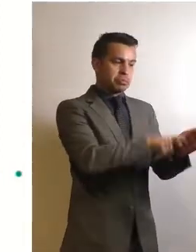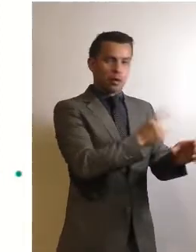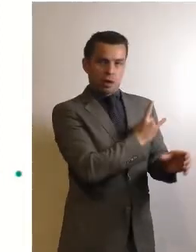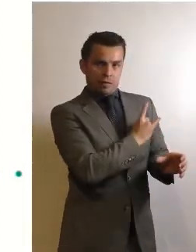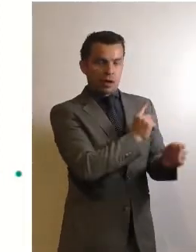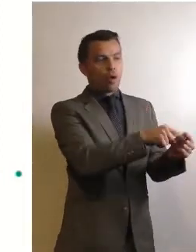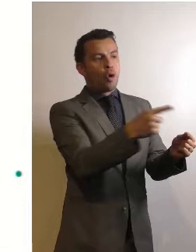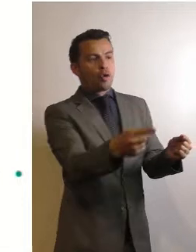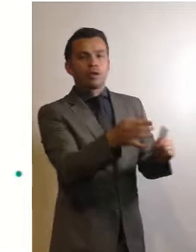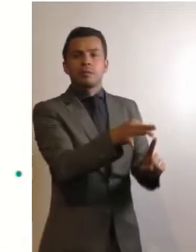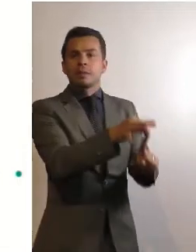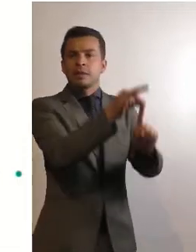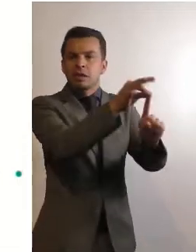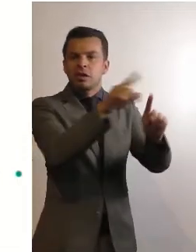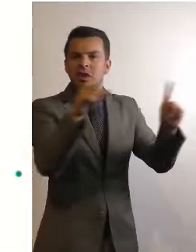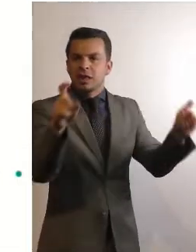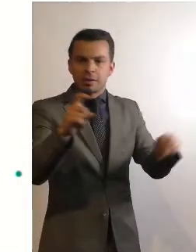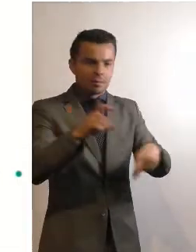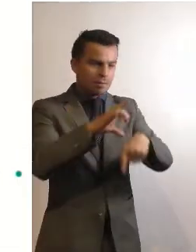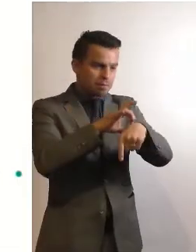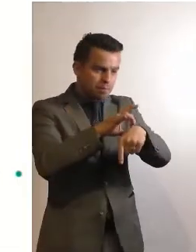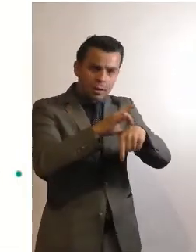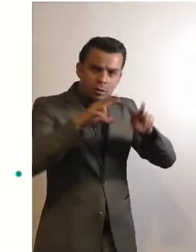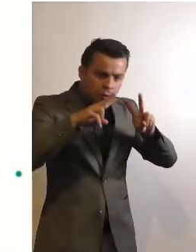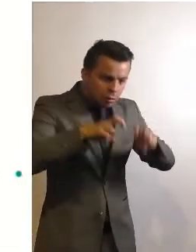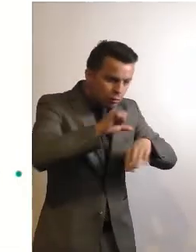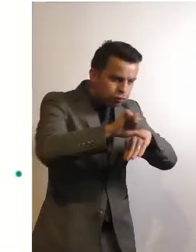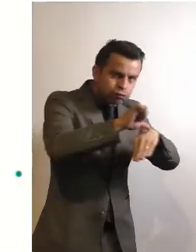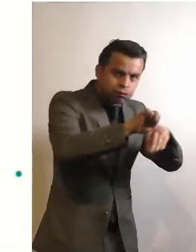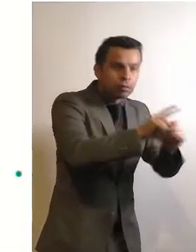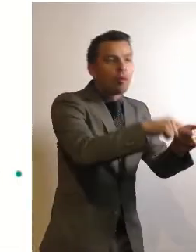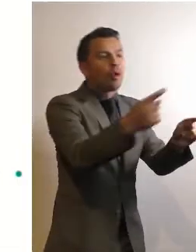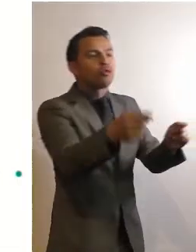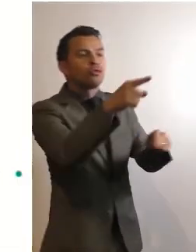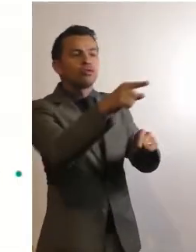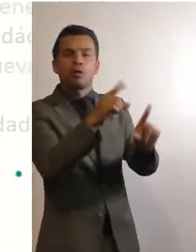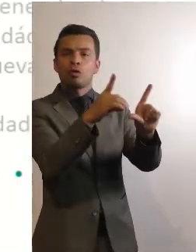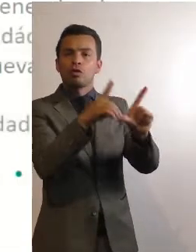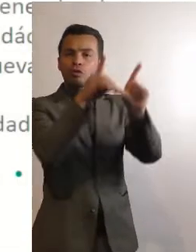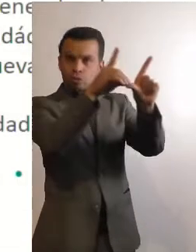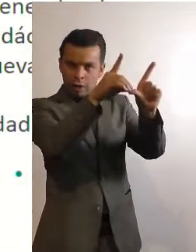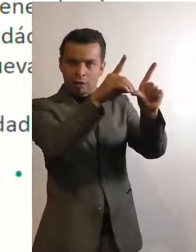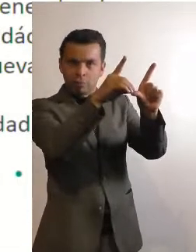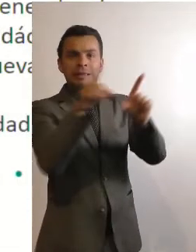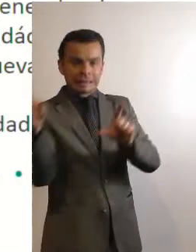especializaciones médico-quirúrgicas, maestrías y doctorado. Siguiente.